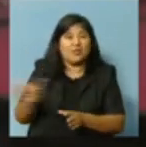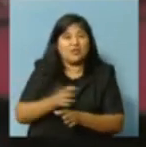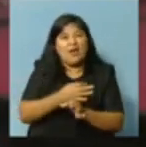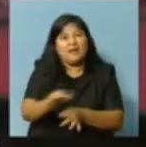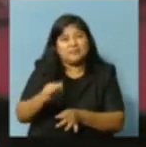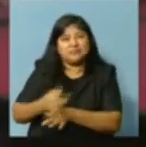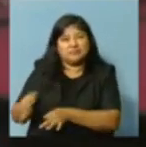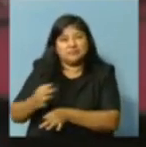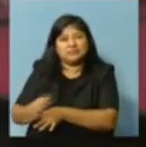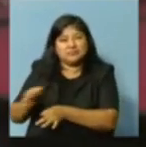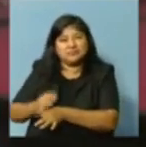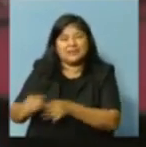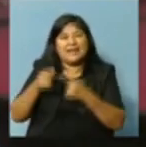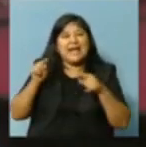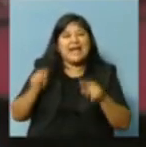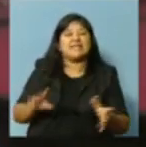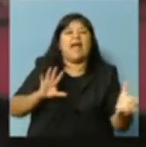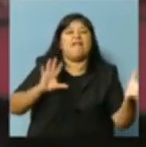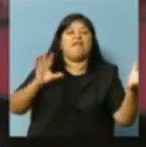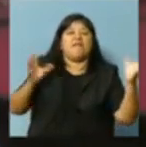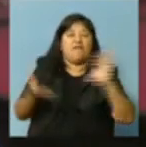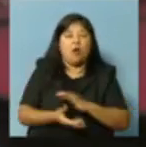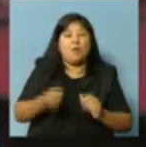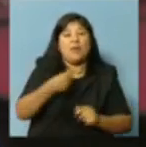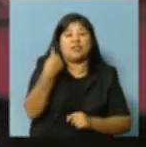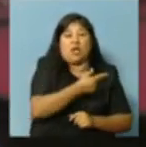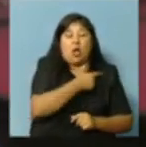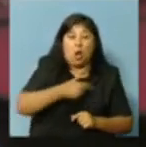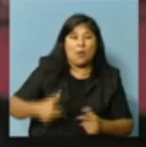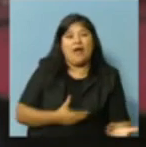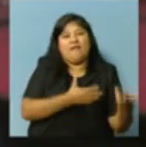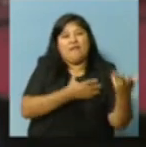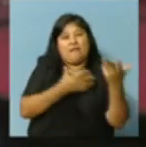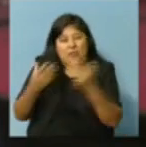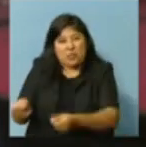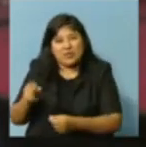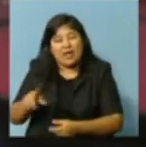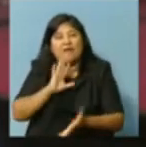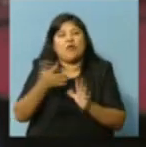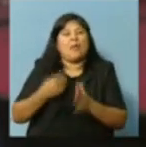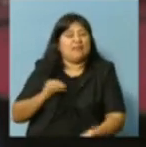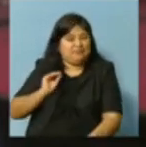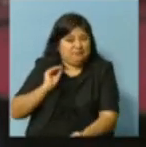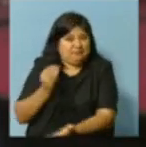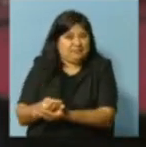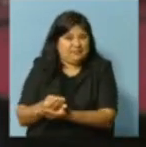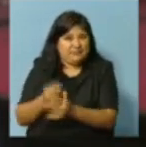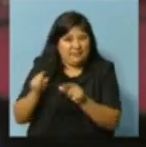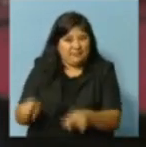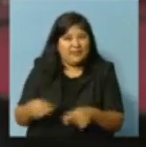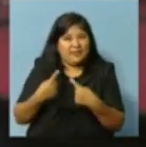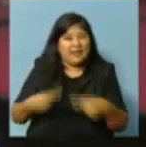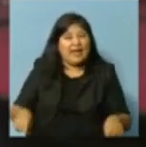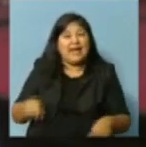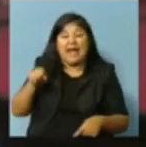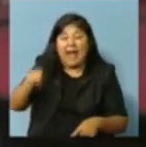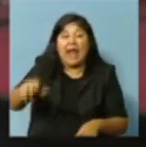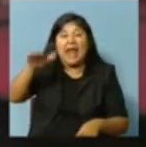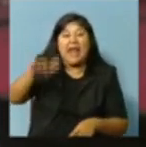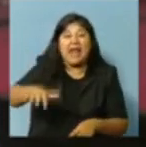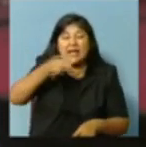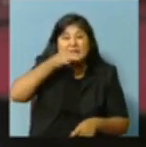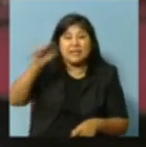es una forma en la que el estado tiene que decir presente esté siempre en la niñez ya en la